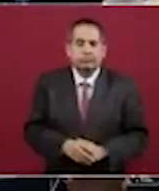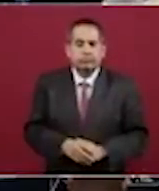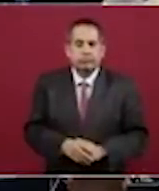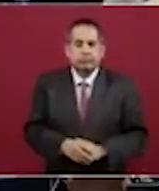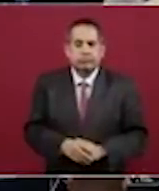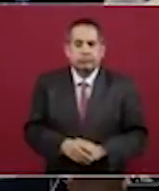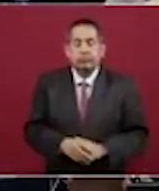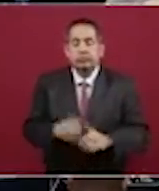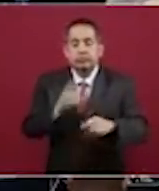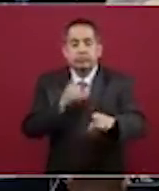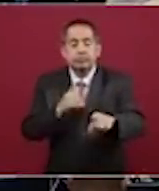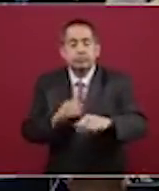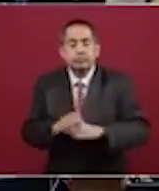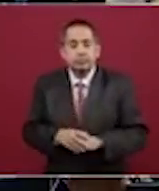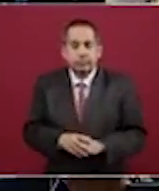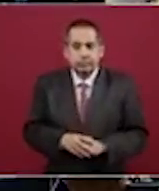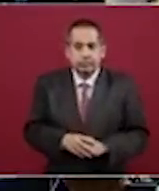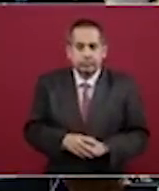Pero…